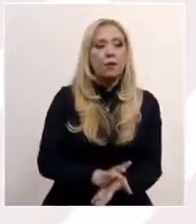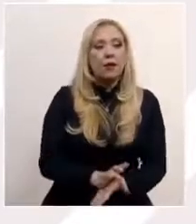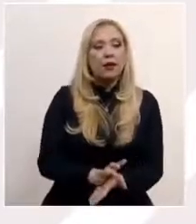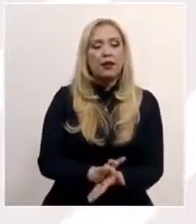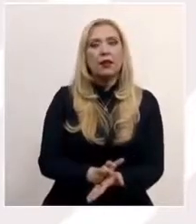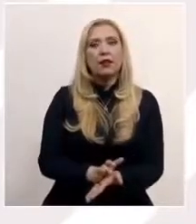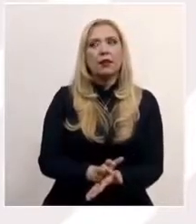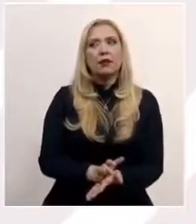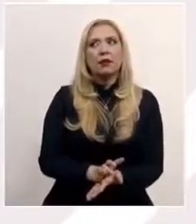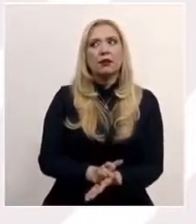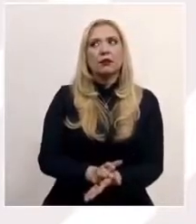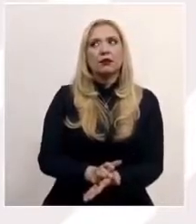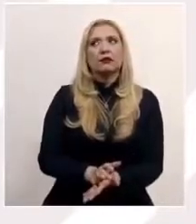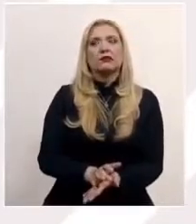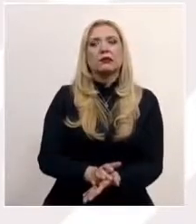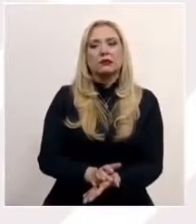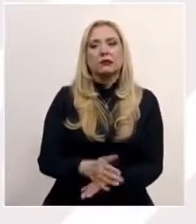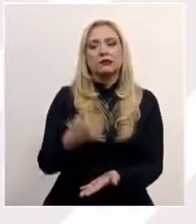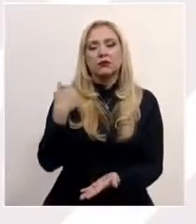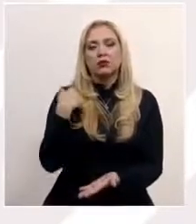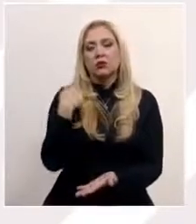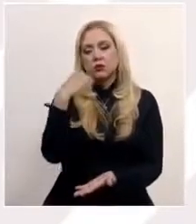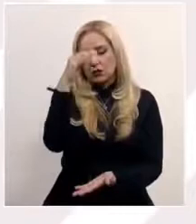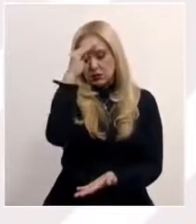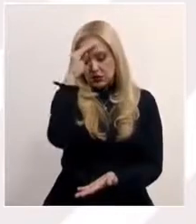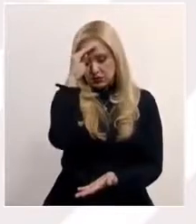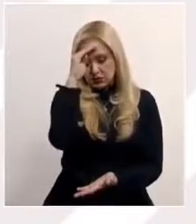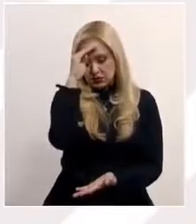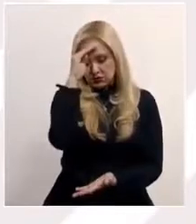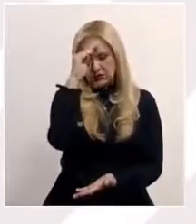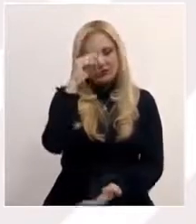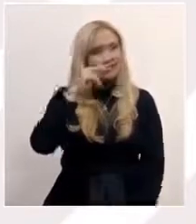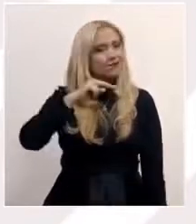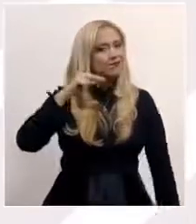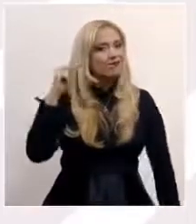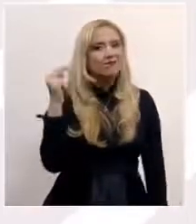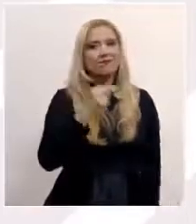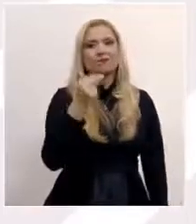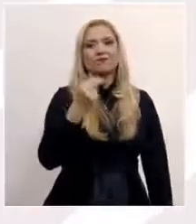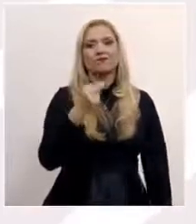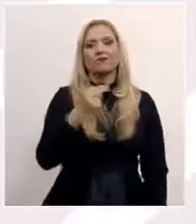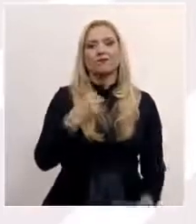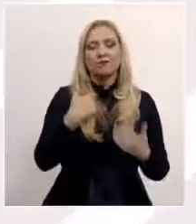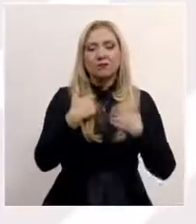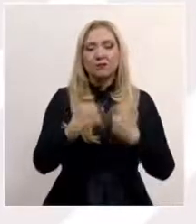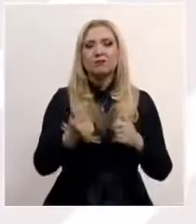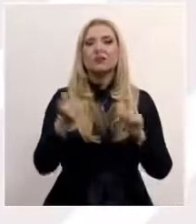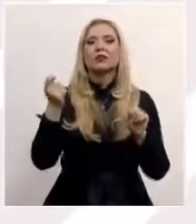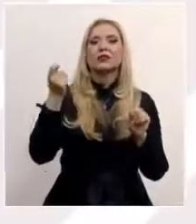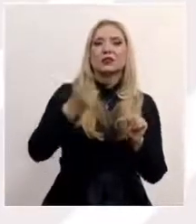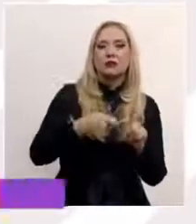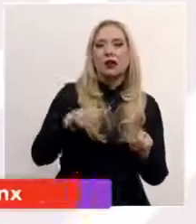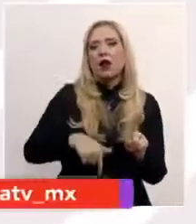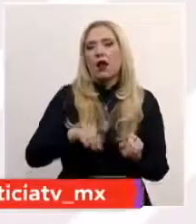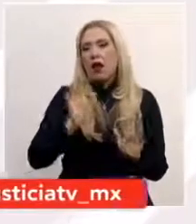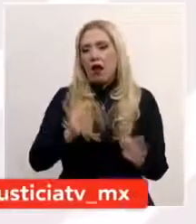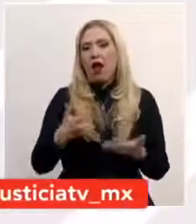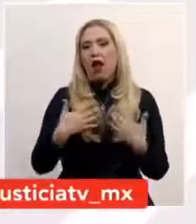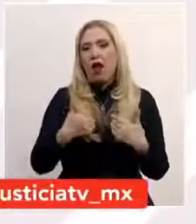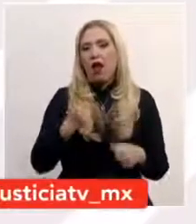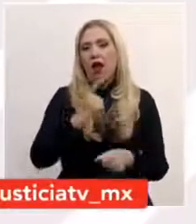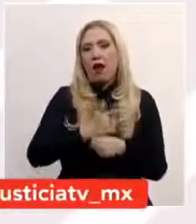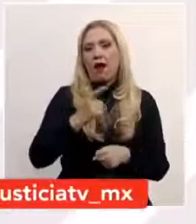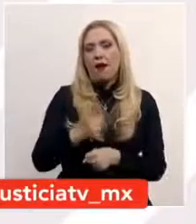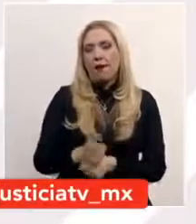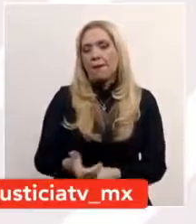parece que institucionalmente es algo que tenemos muy claro, ¿no? O sea, de por dónde tenemos